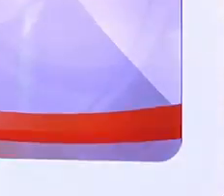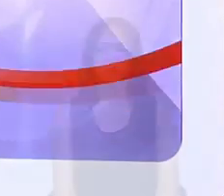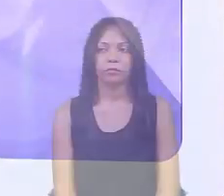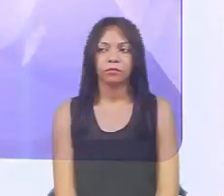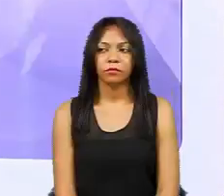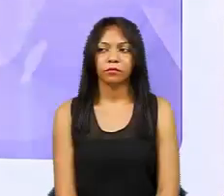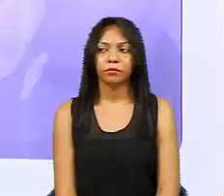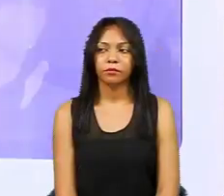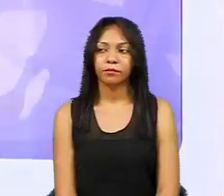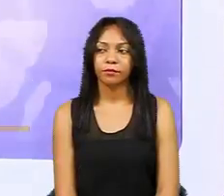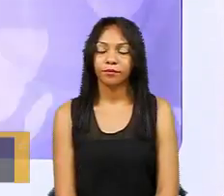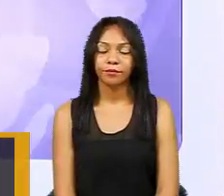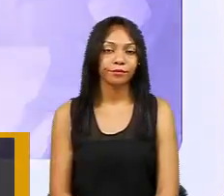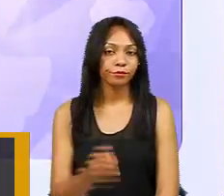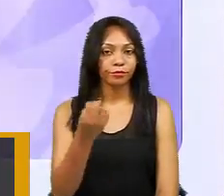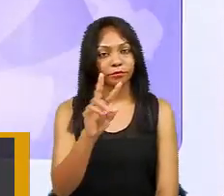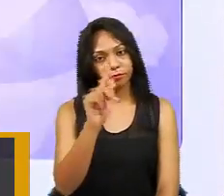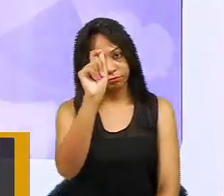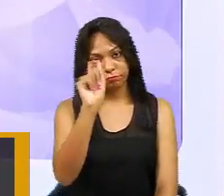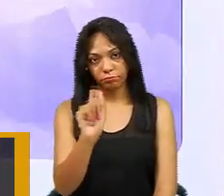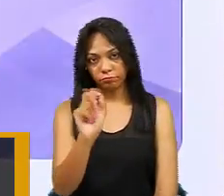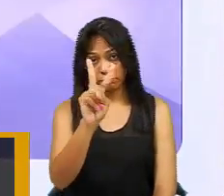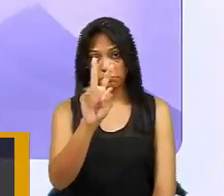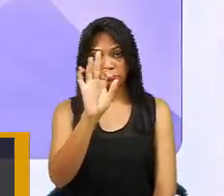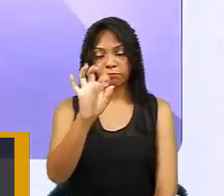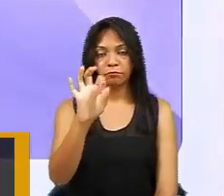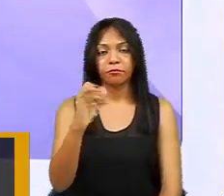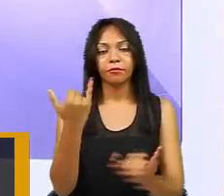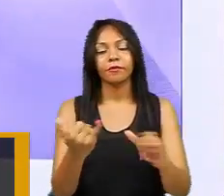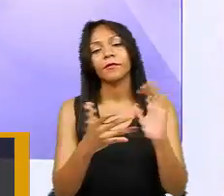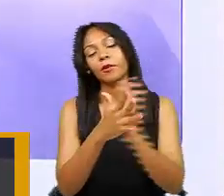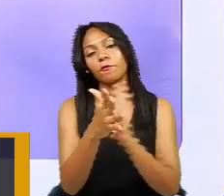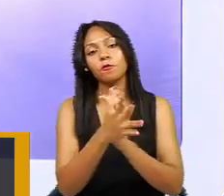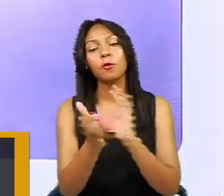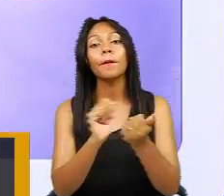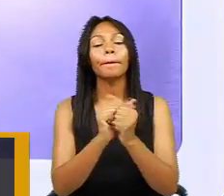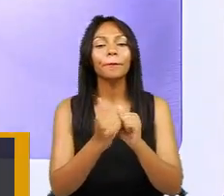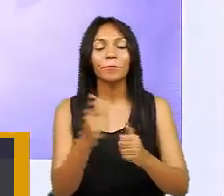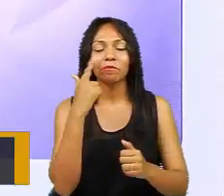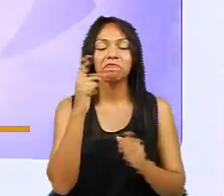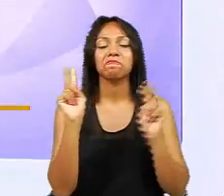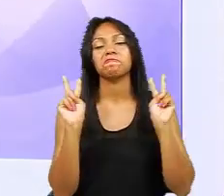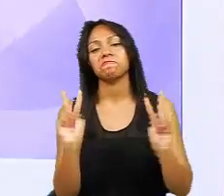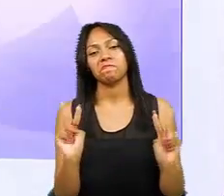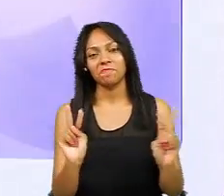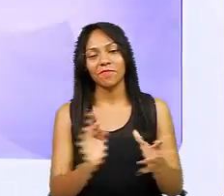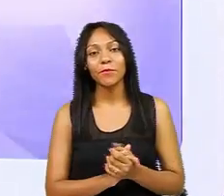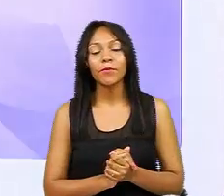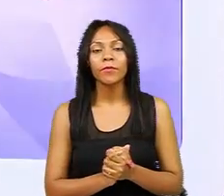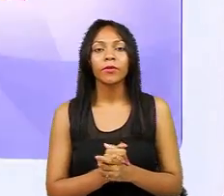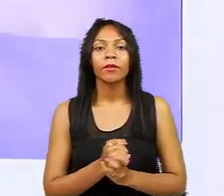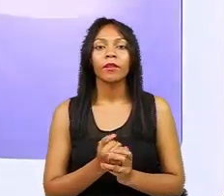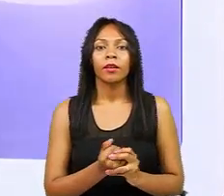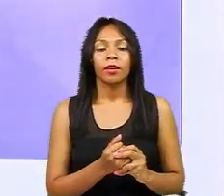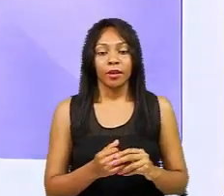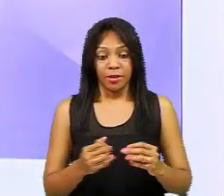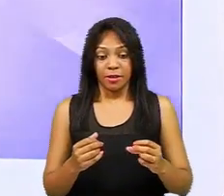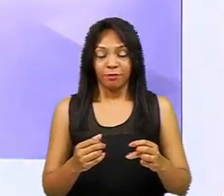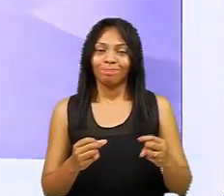Del día 28 minutos llega la información deportiva, Enlace Noticias. Pónganse cómodos, está la información. 3 partidos